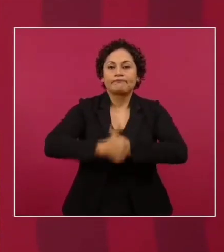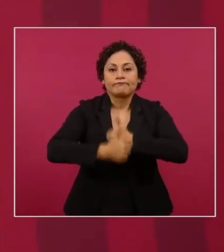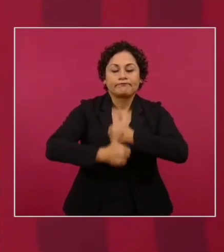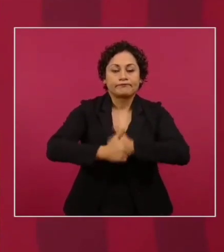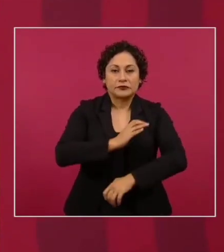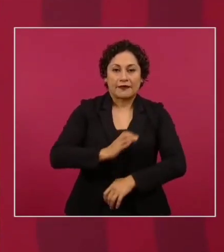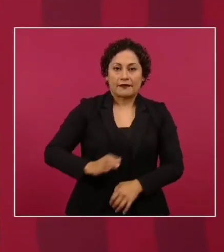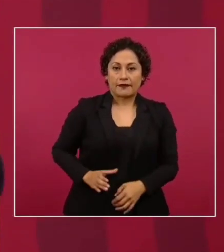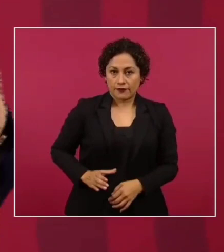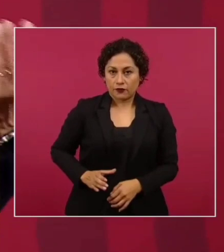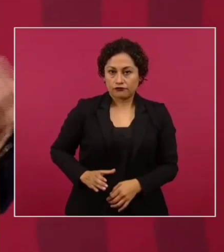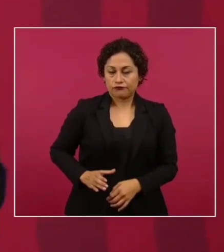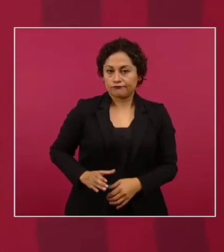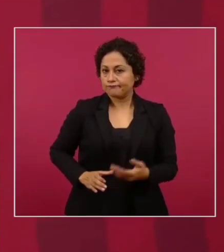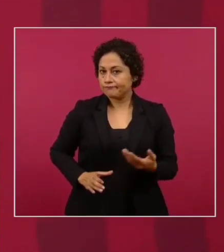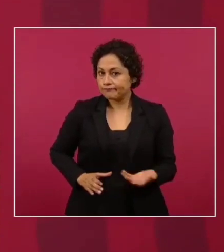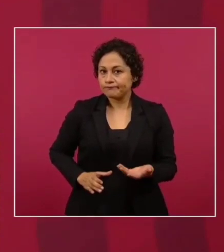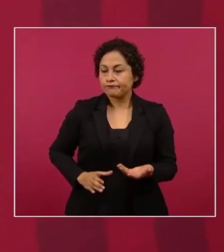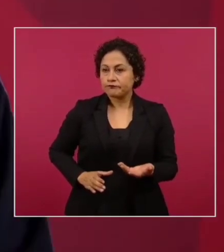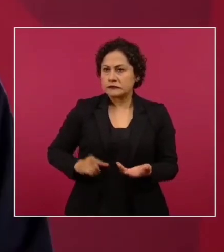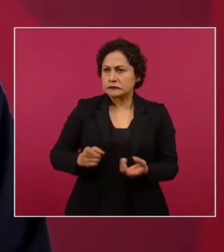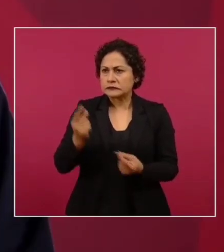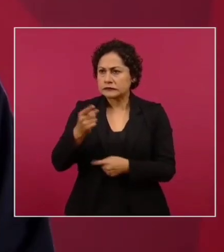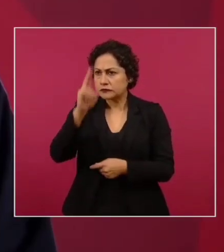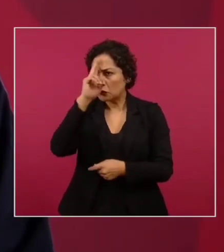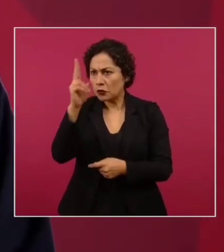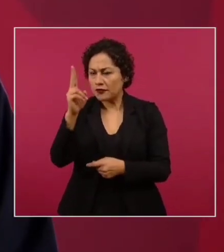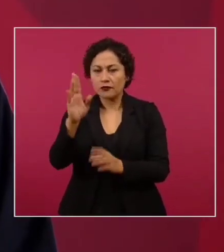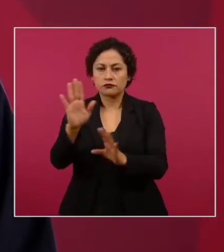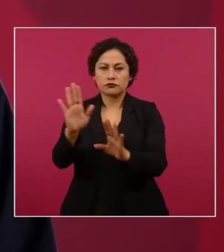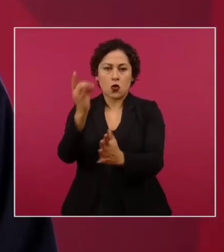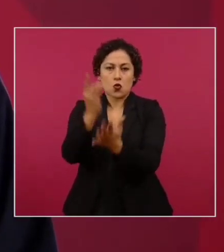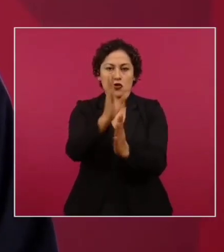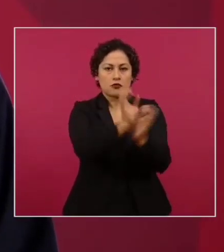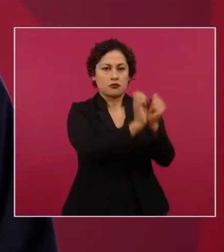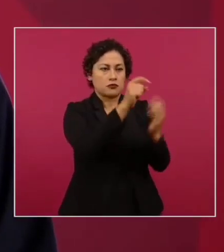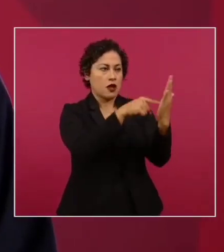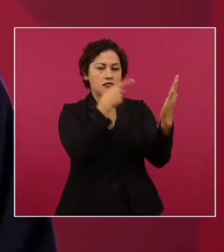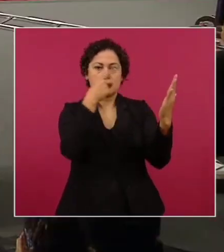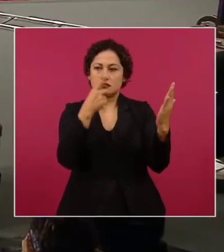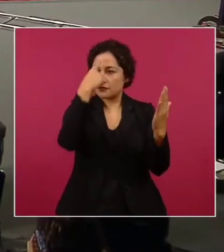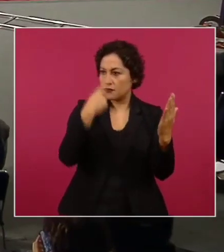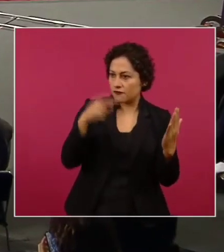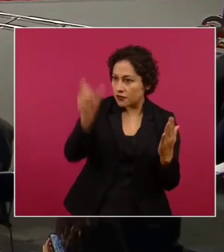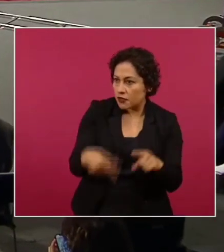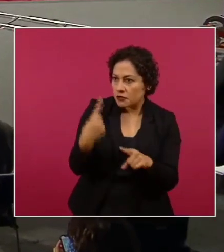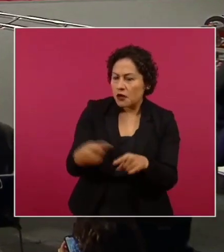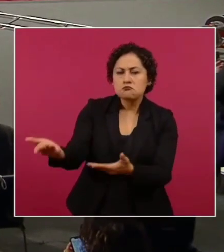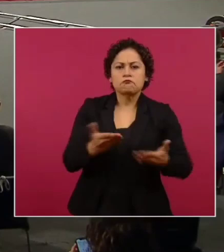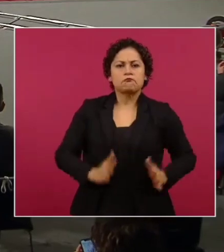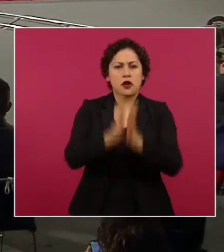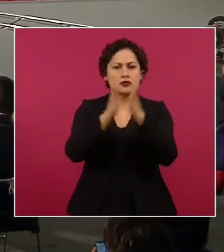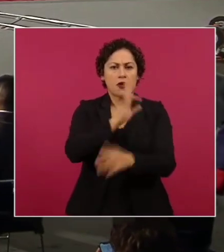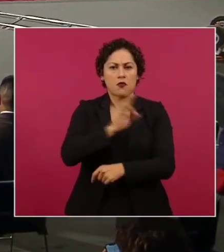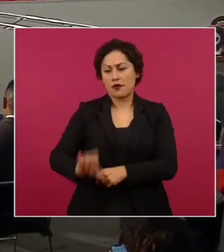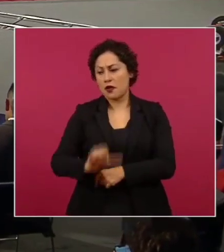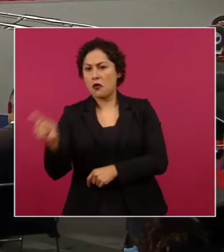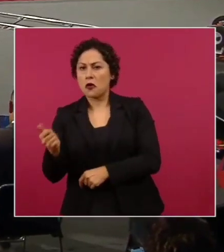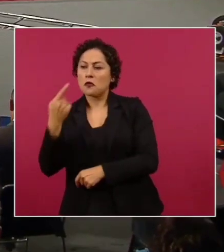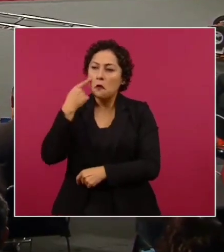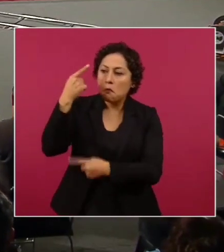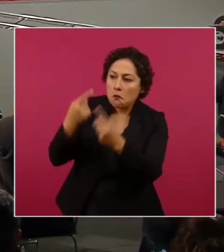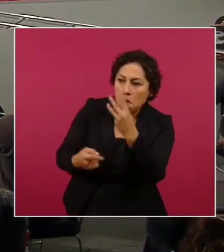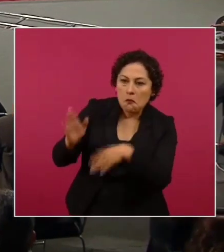sin que haya más allá de los requisitos que constitucionalmente están señalados para participar. Esto es, que ya no podrán